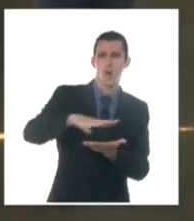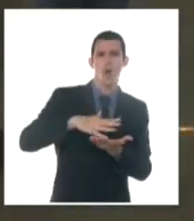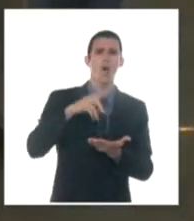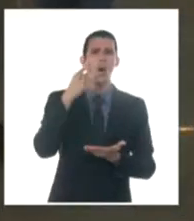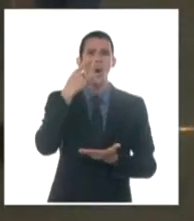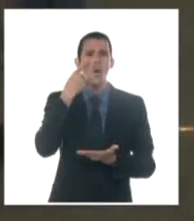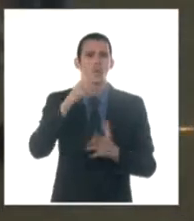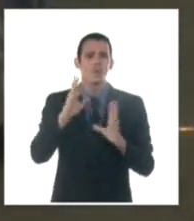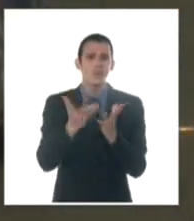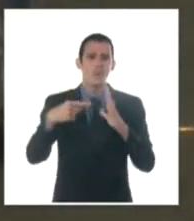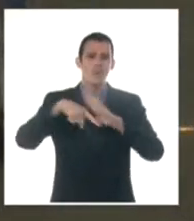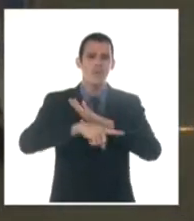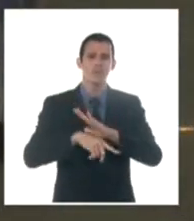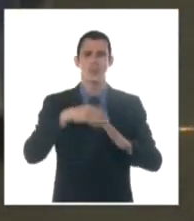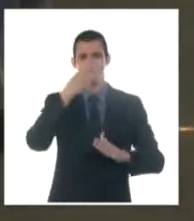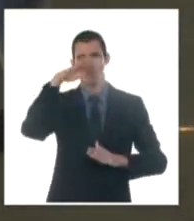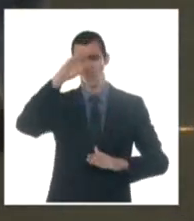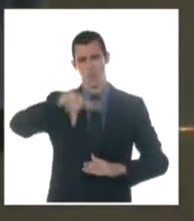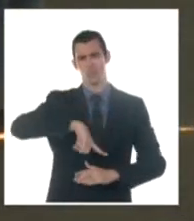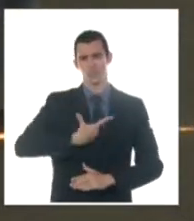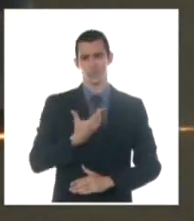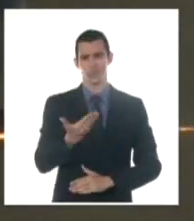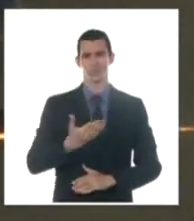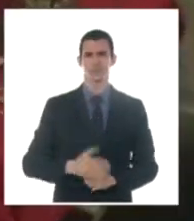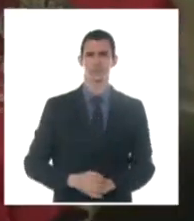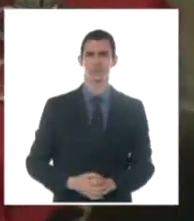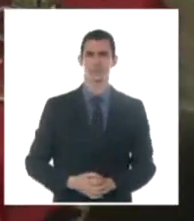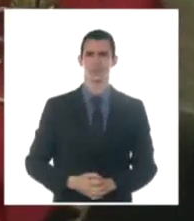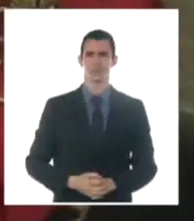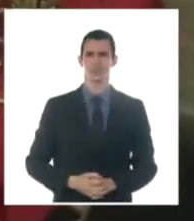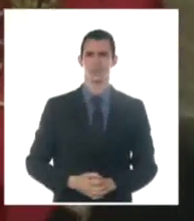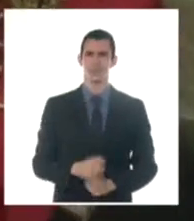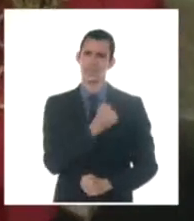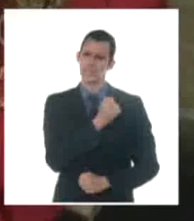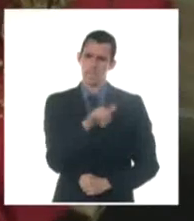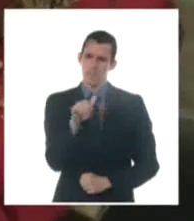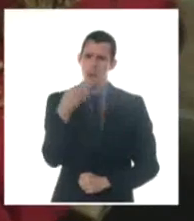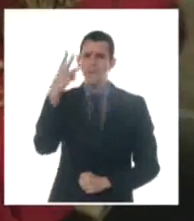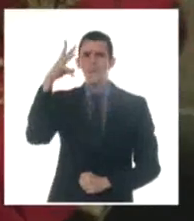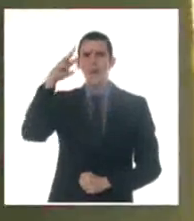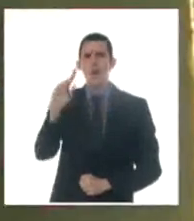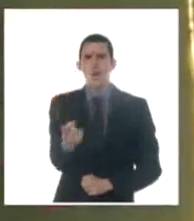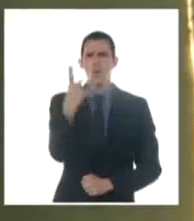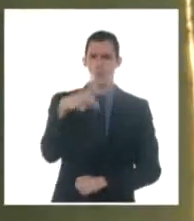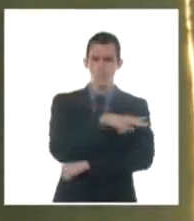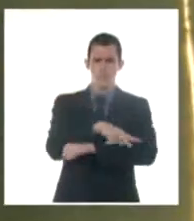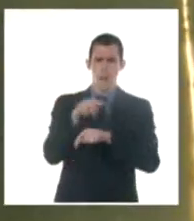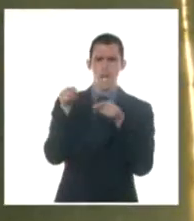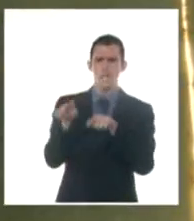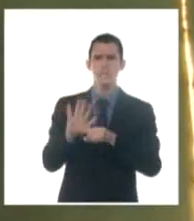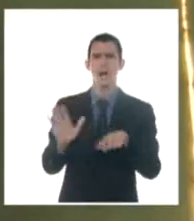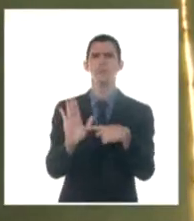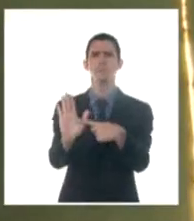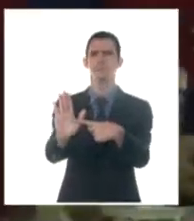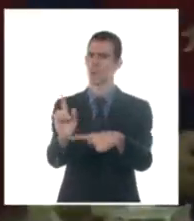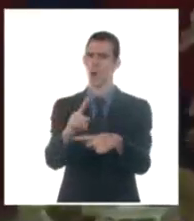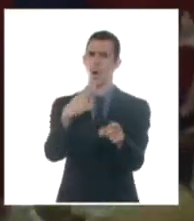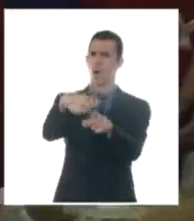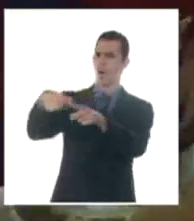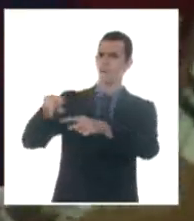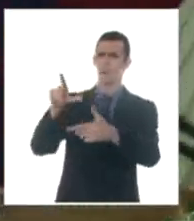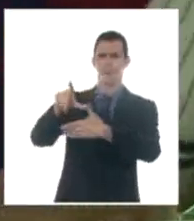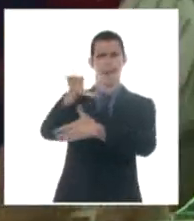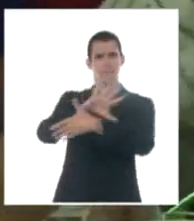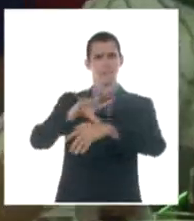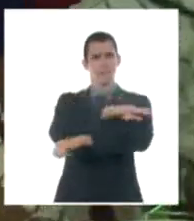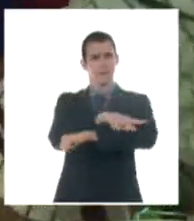en el ámbito de México, sino que pueda trabajar con los países de la región. La presencia comercial en la Expoferia COAXA 2023